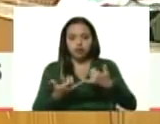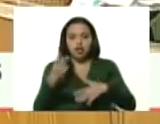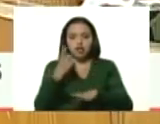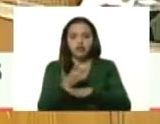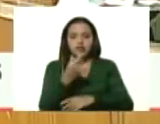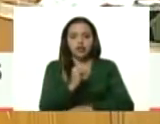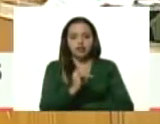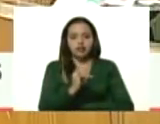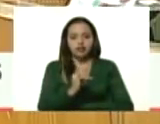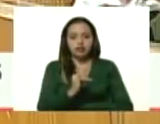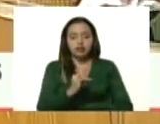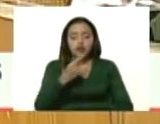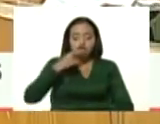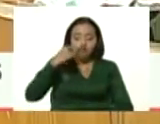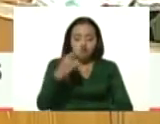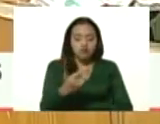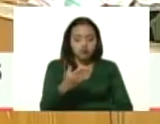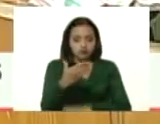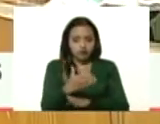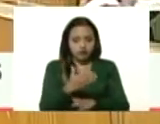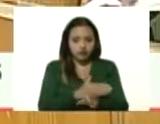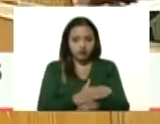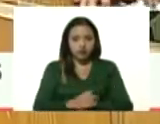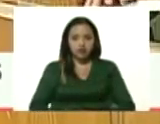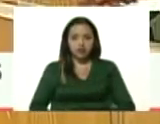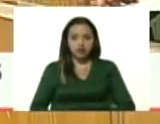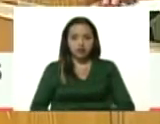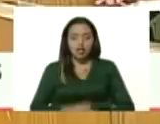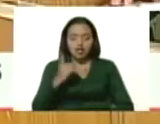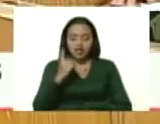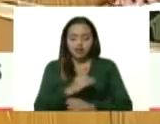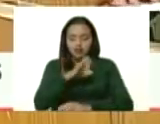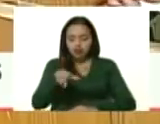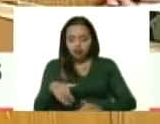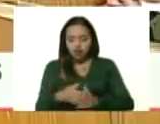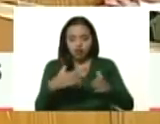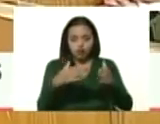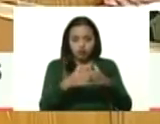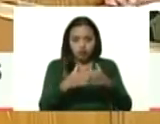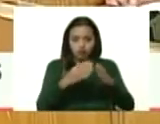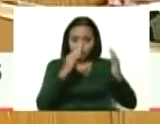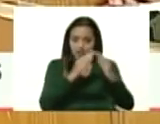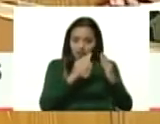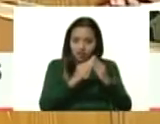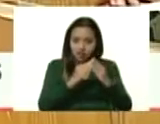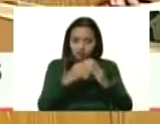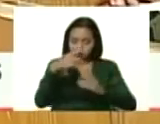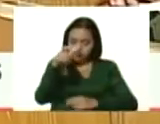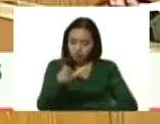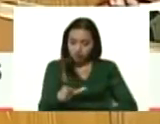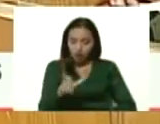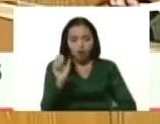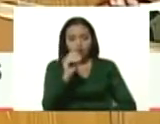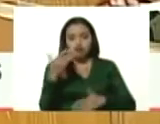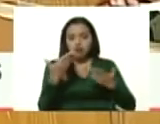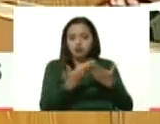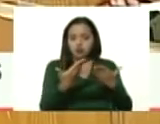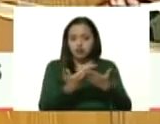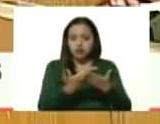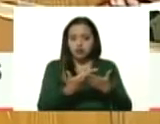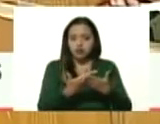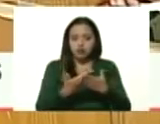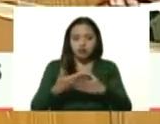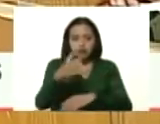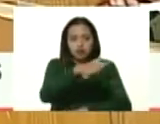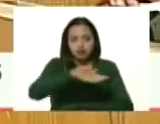fue la orden que se dio, deben estar todas agrupadas en una casa de un vecino, en una escuela, en una